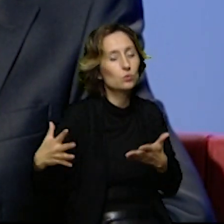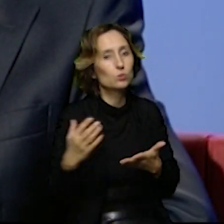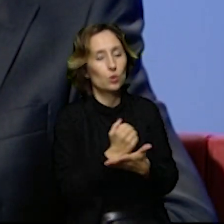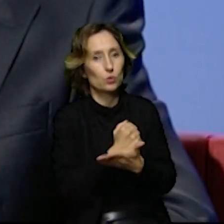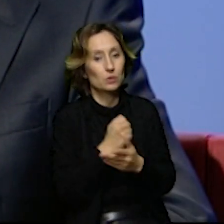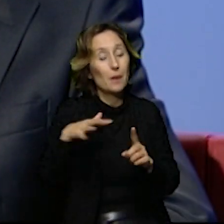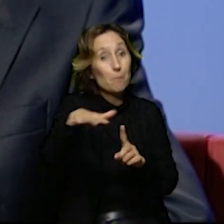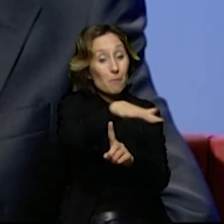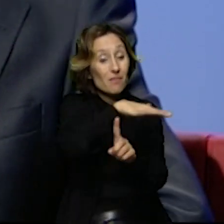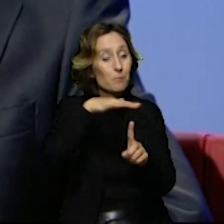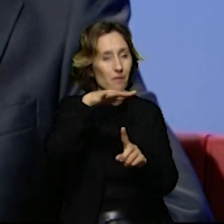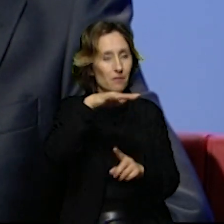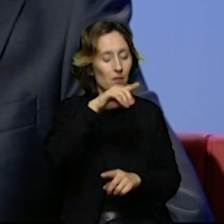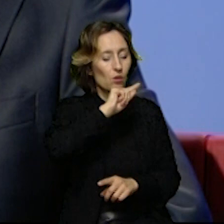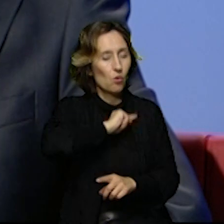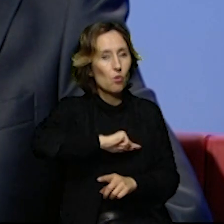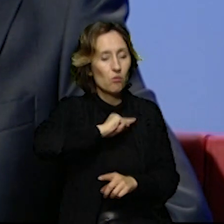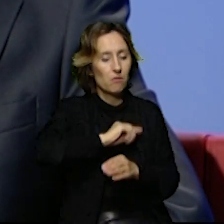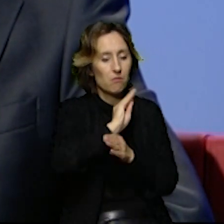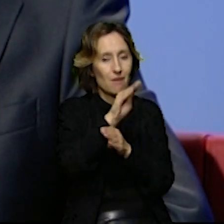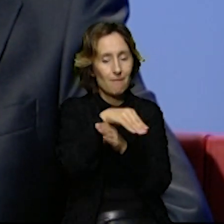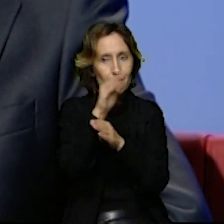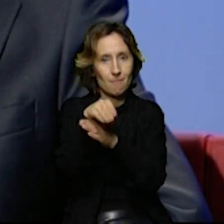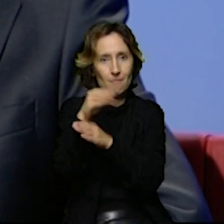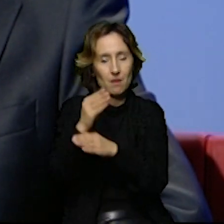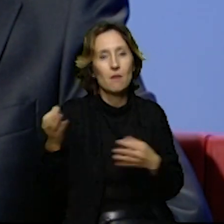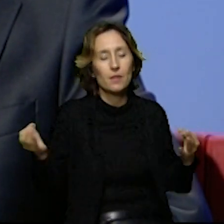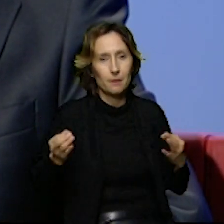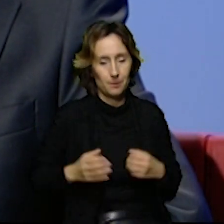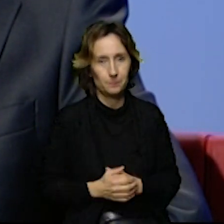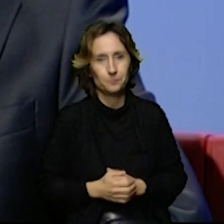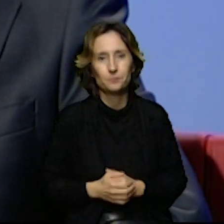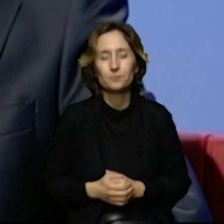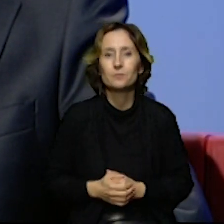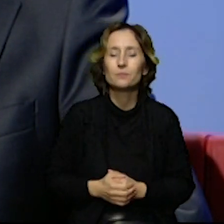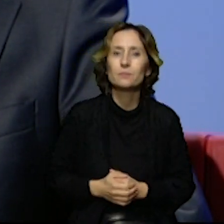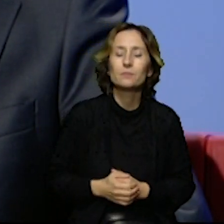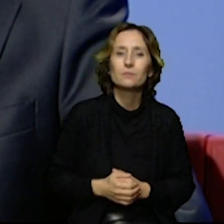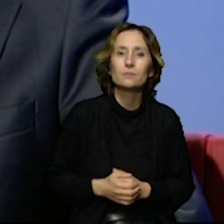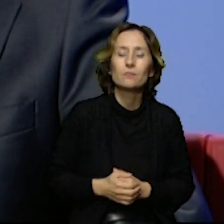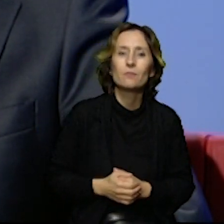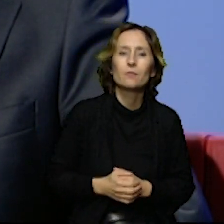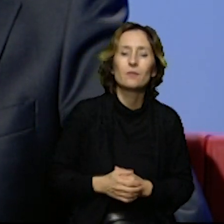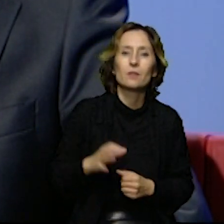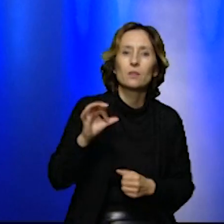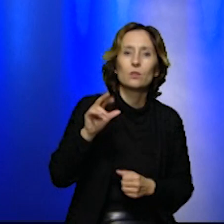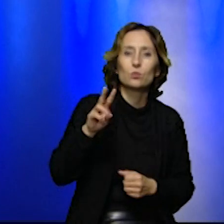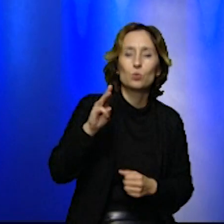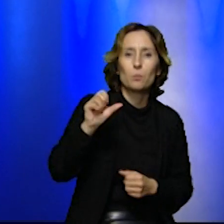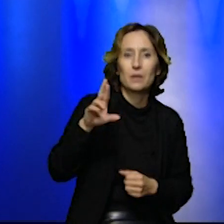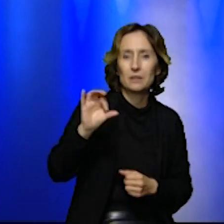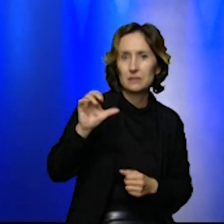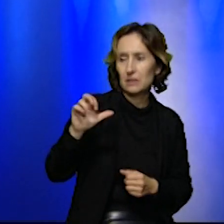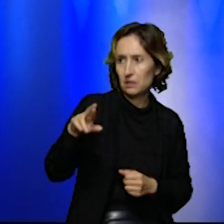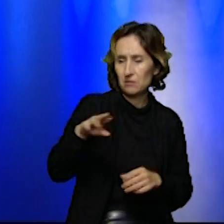medio ambiente lo tenemos que conservar en las mejores condiciones posibles. Los terrenos de la Superser han salido por 10 millones de